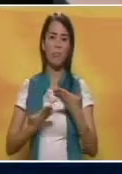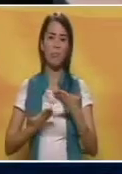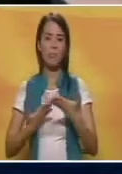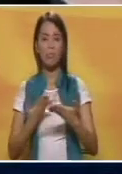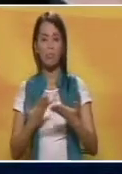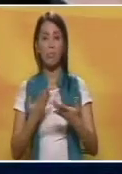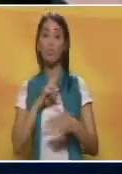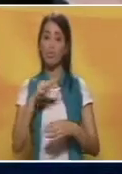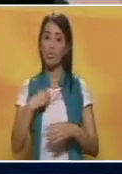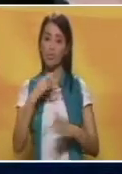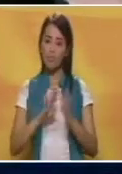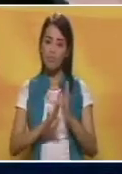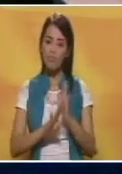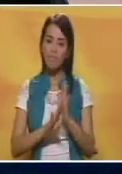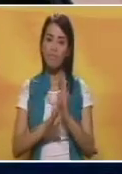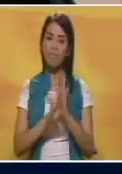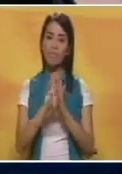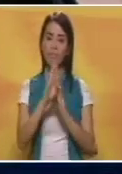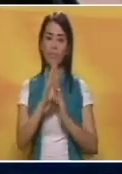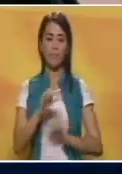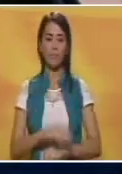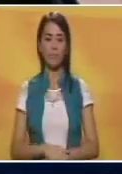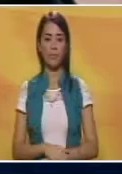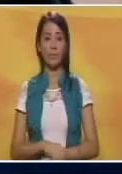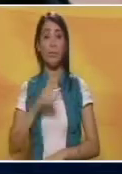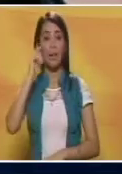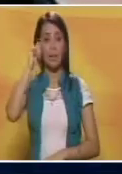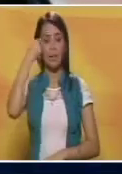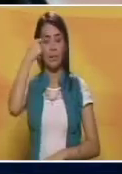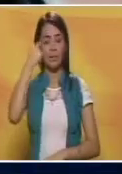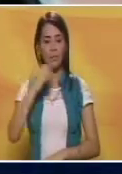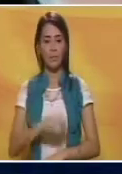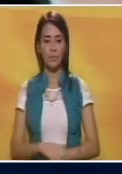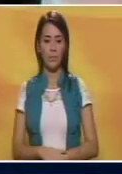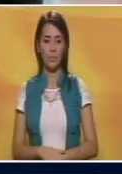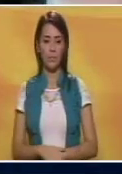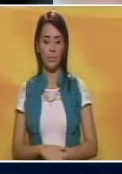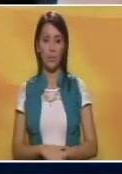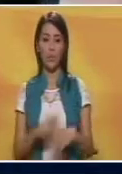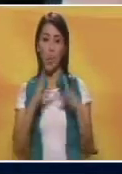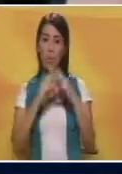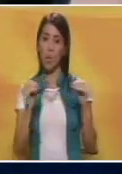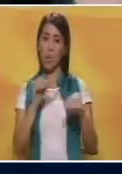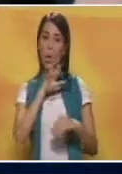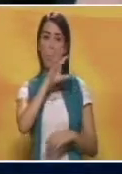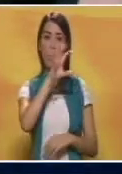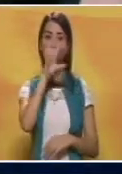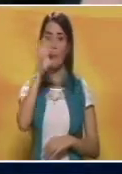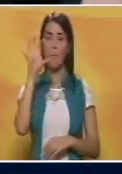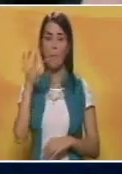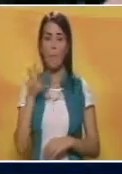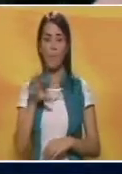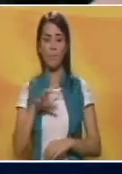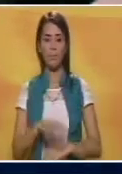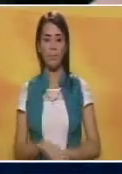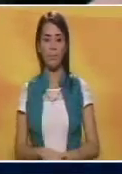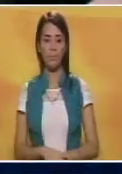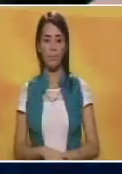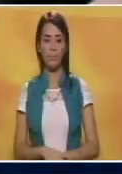avanzar recordemos que todos los países del mundo están